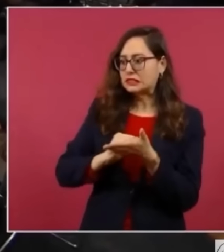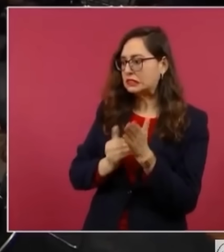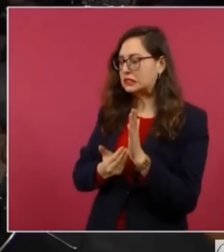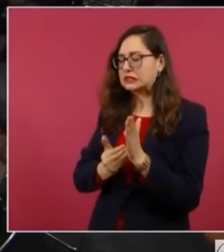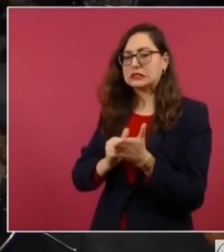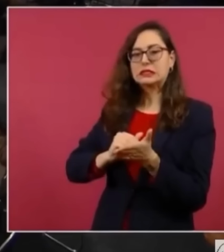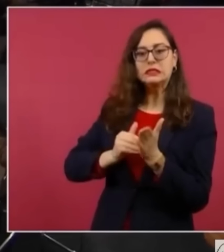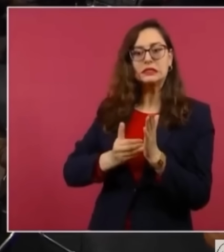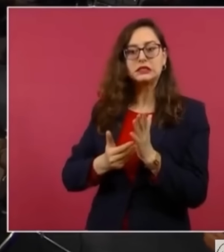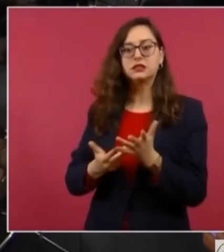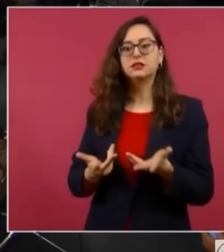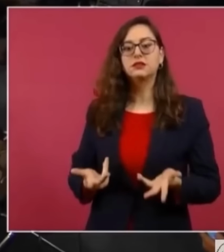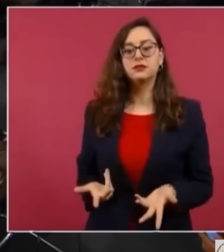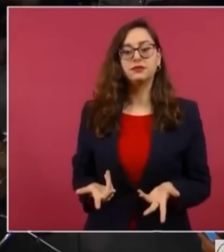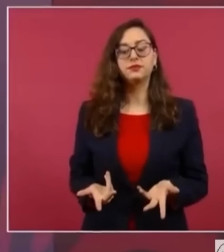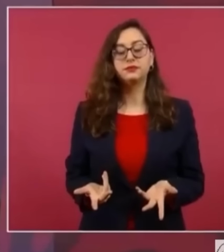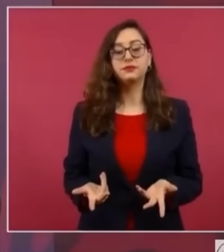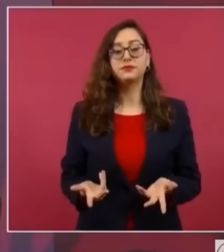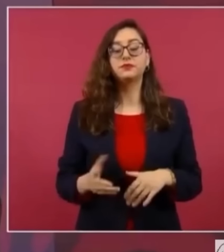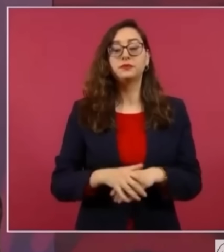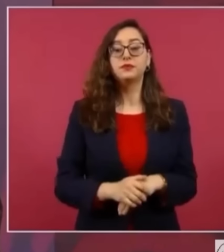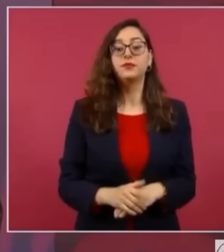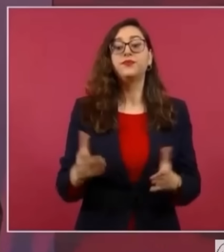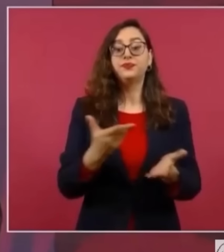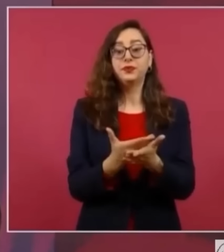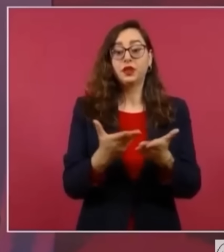es hasta posible,